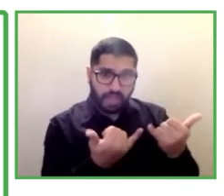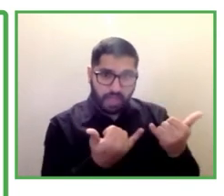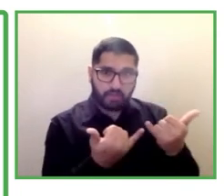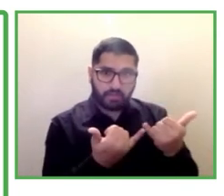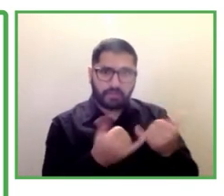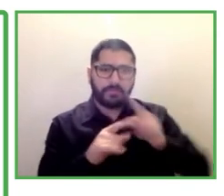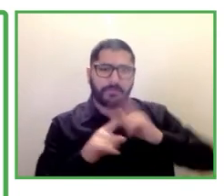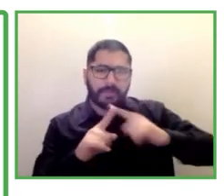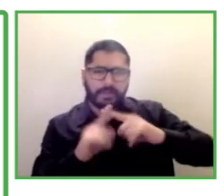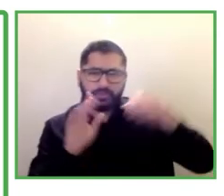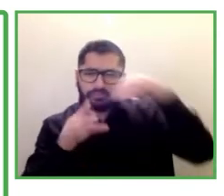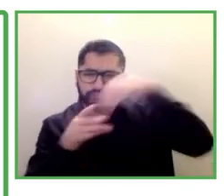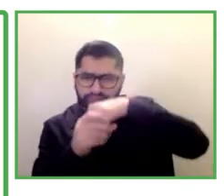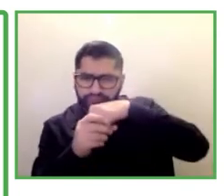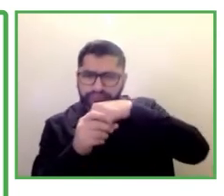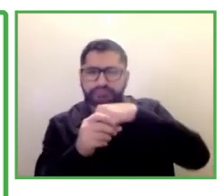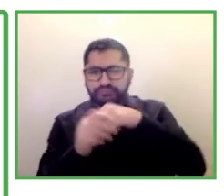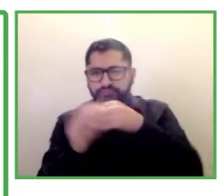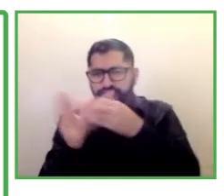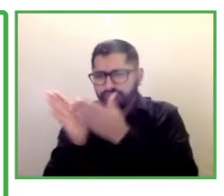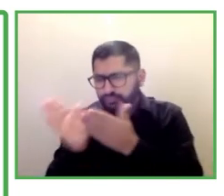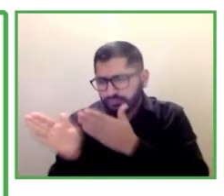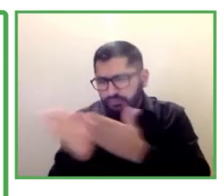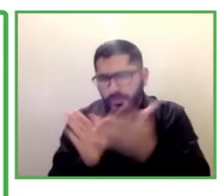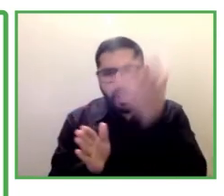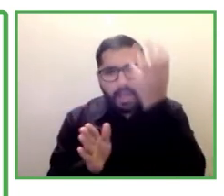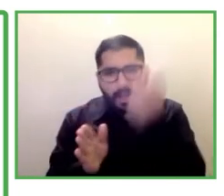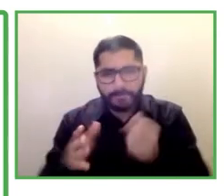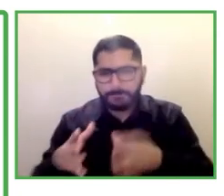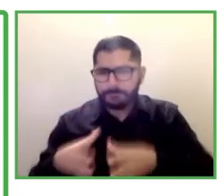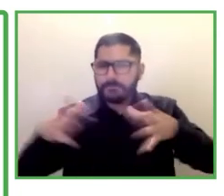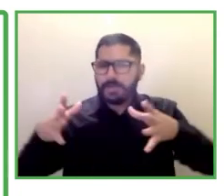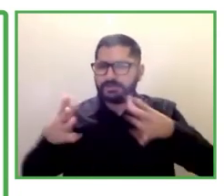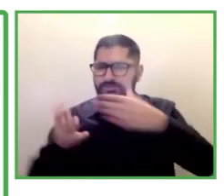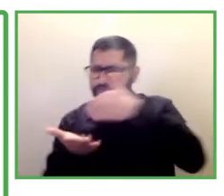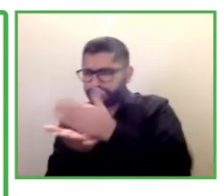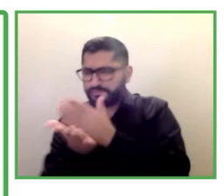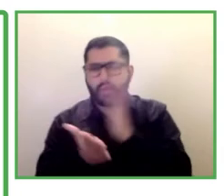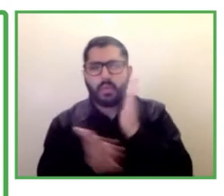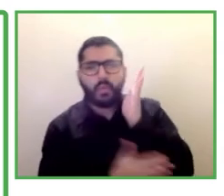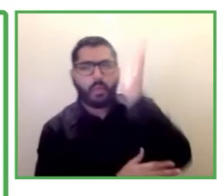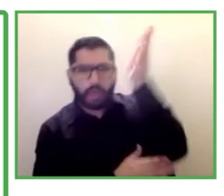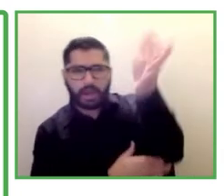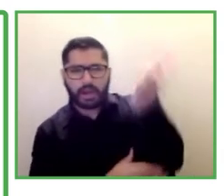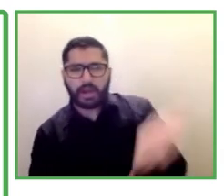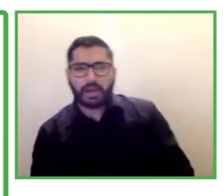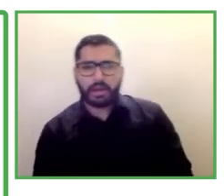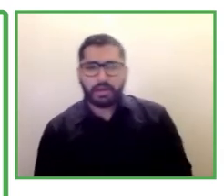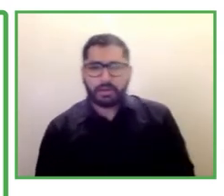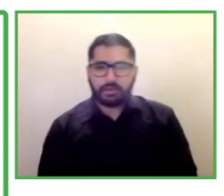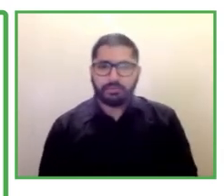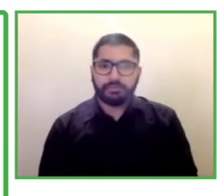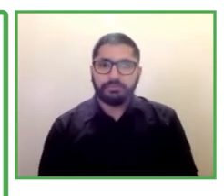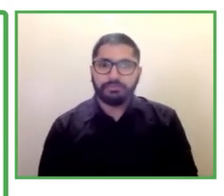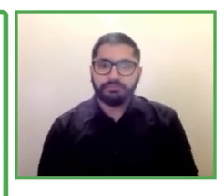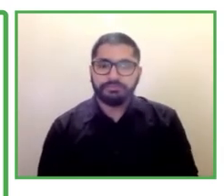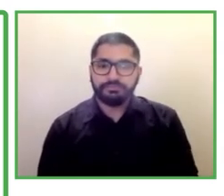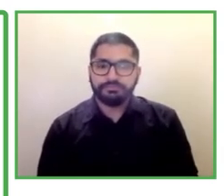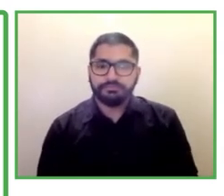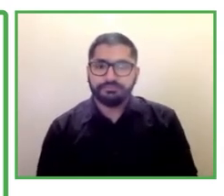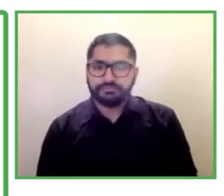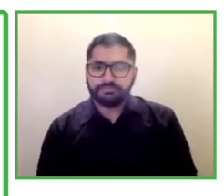more keep coming and knocking on our door wanting to get involved in this program. Cada vez más alumnos vienen a buscar ayuda con nosotros.